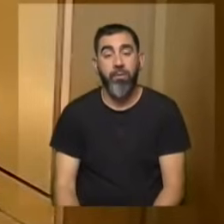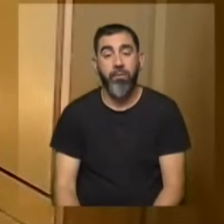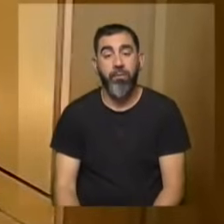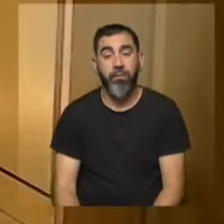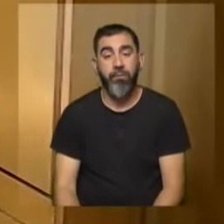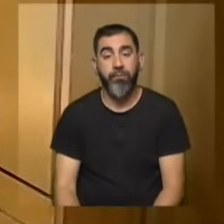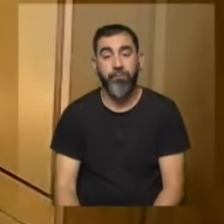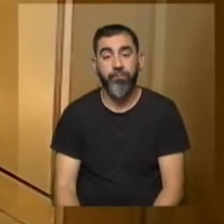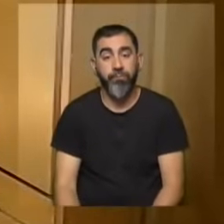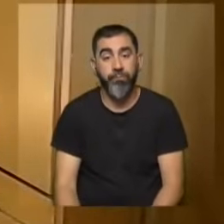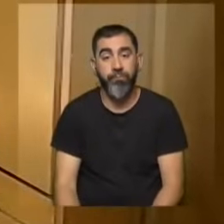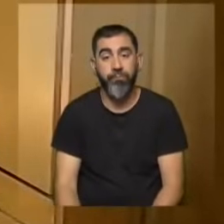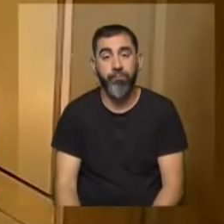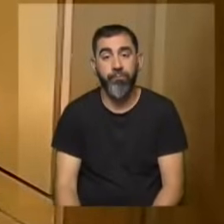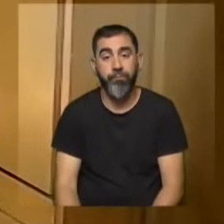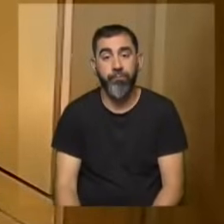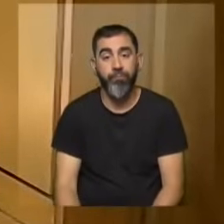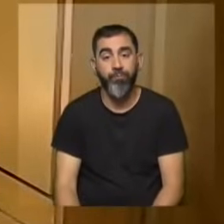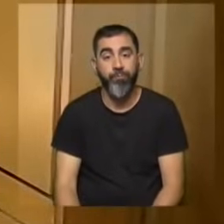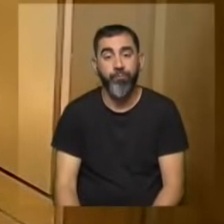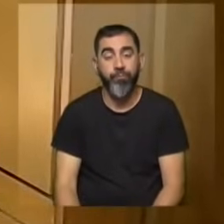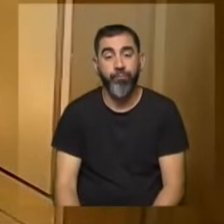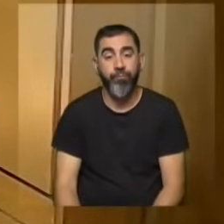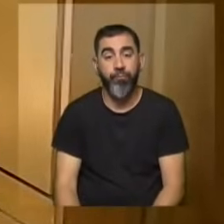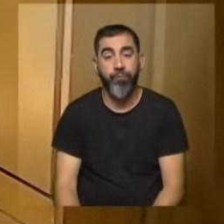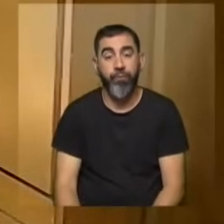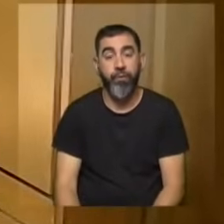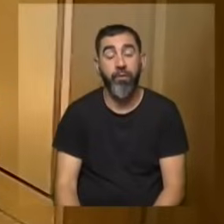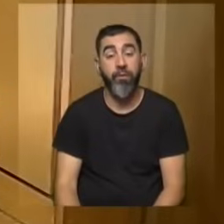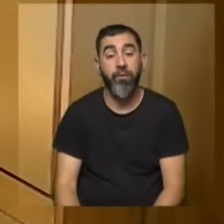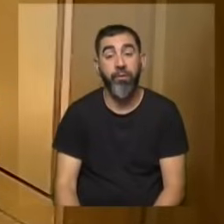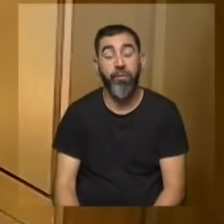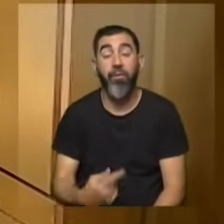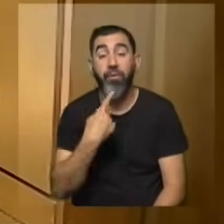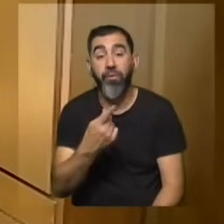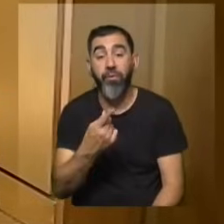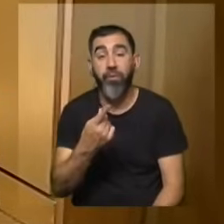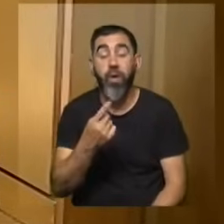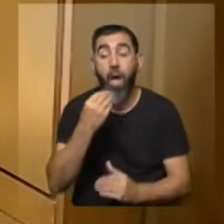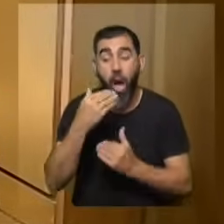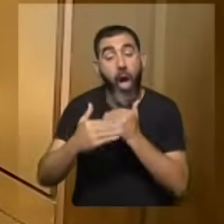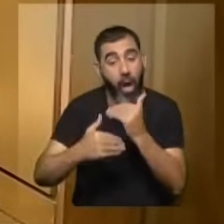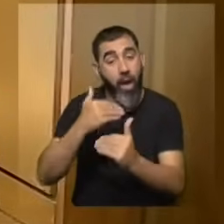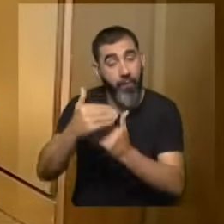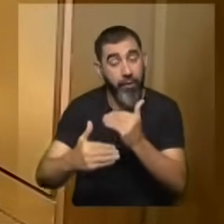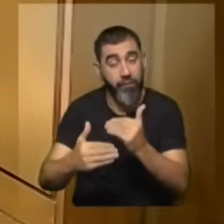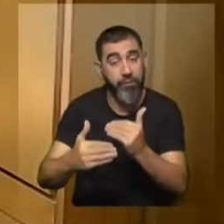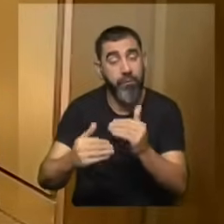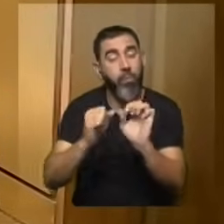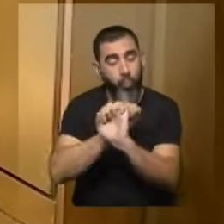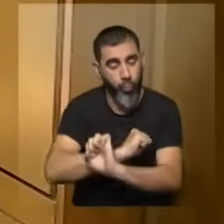iniciativa como lo veíamos a rosena entonces entiende que esto es un avance que